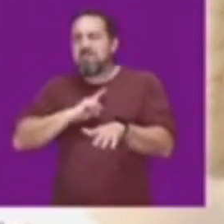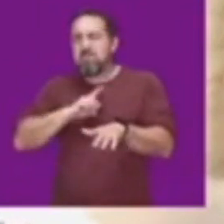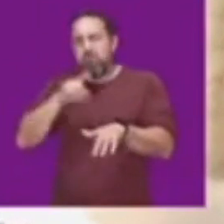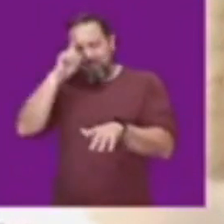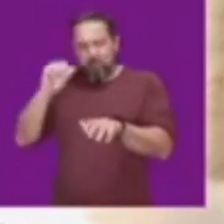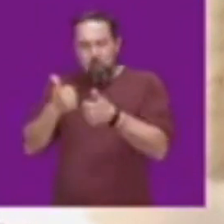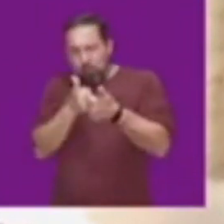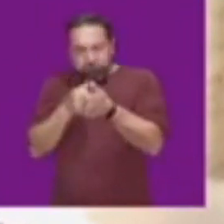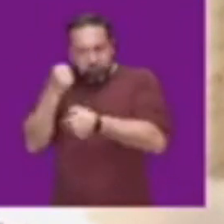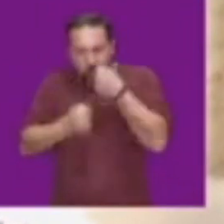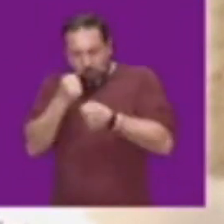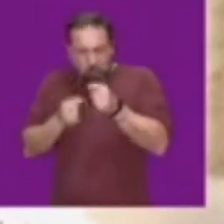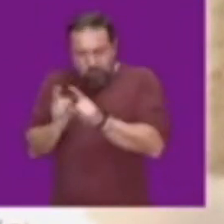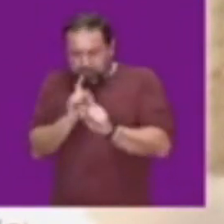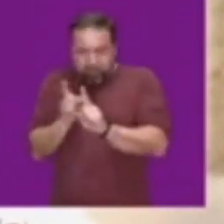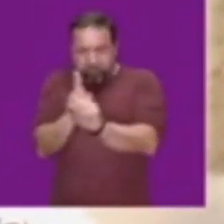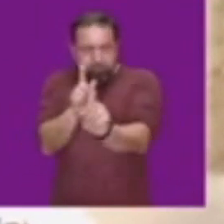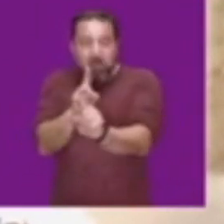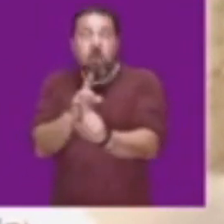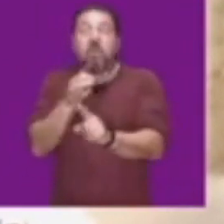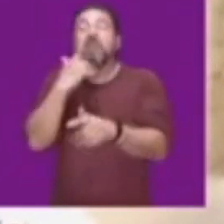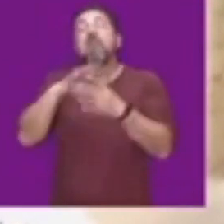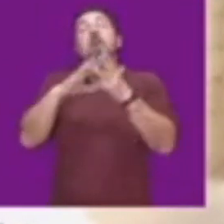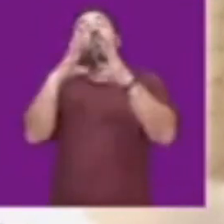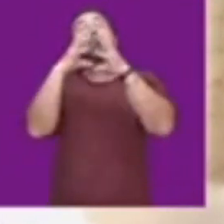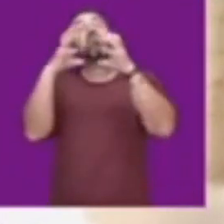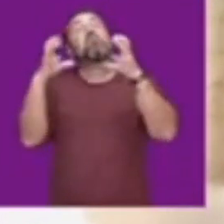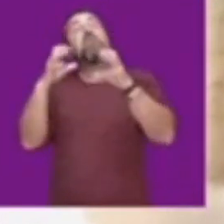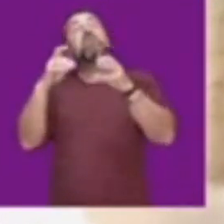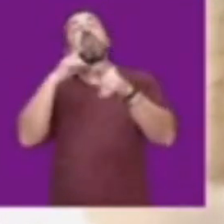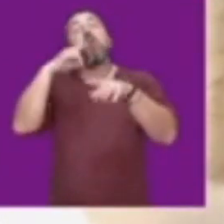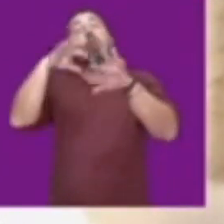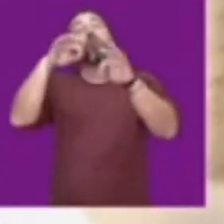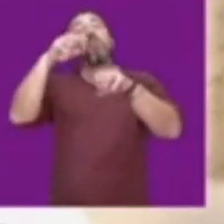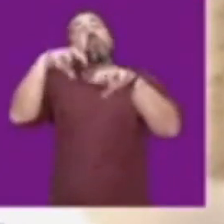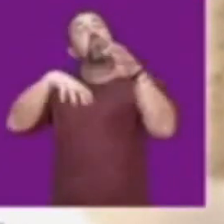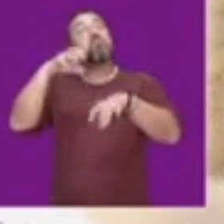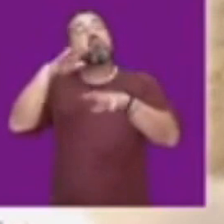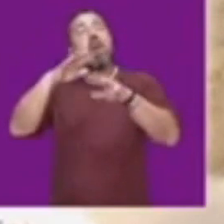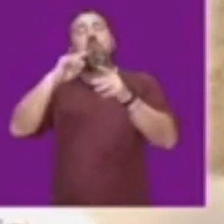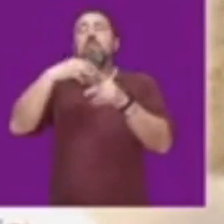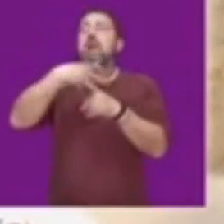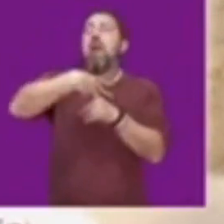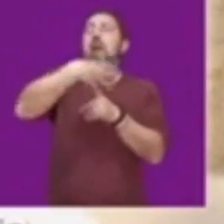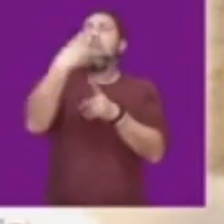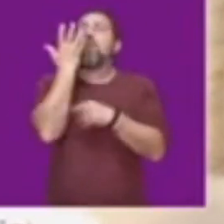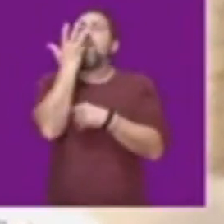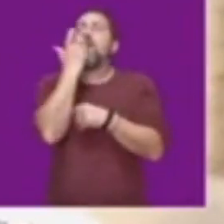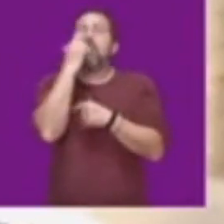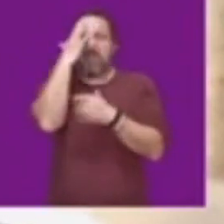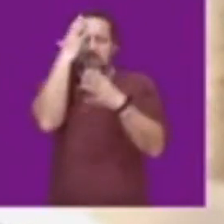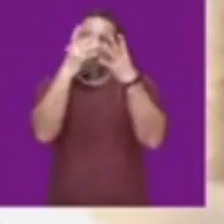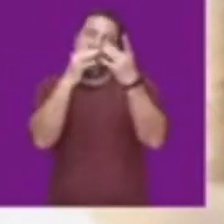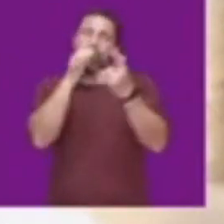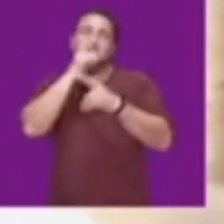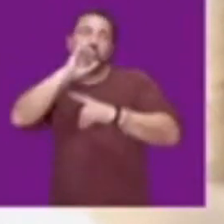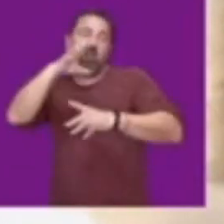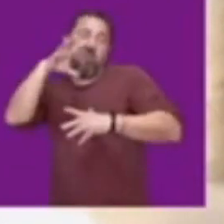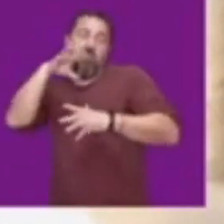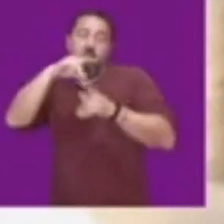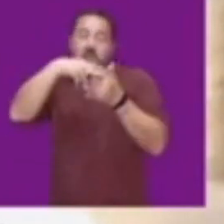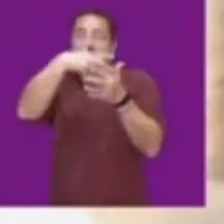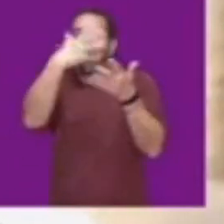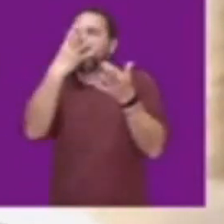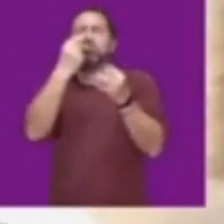muy pillo que hay en mi clase. Y me imagino las nubes cargadas de gotas de lluvia y el arco iris caldeado por el sol.